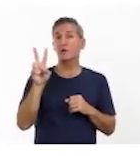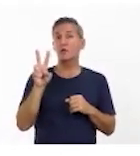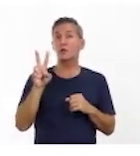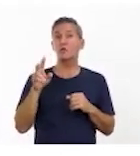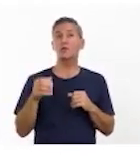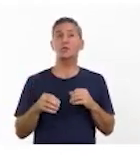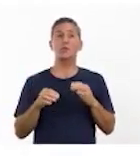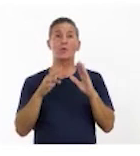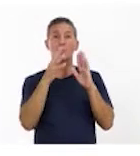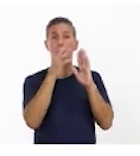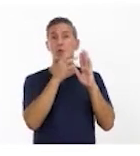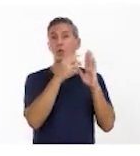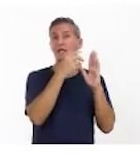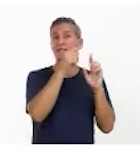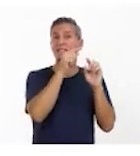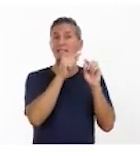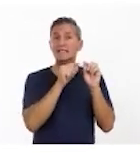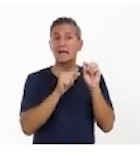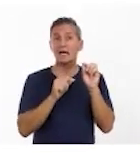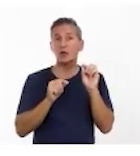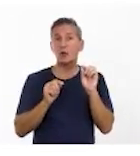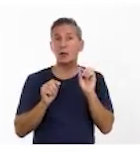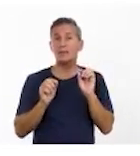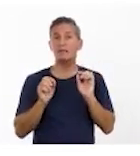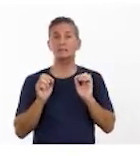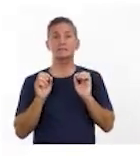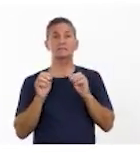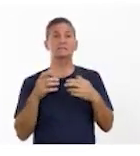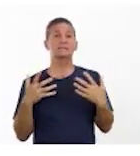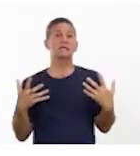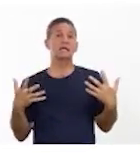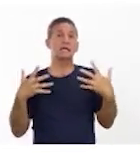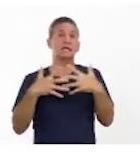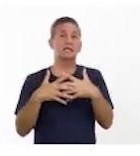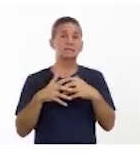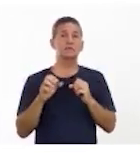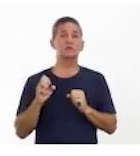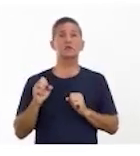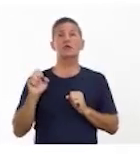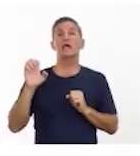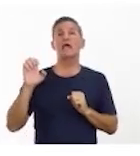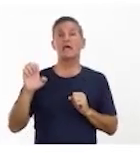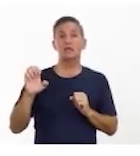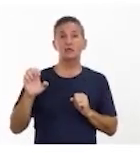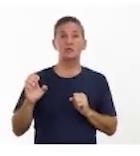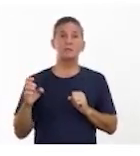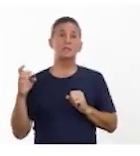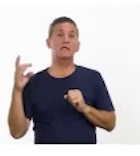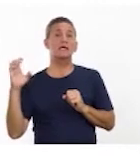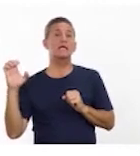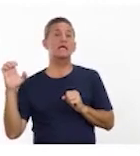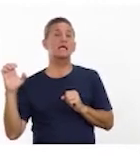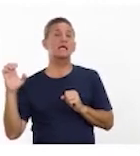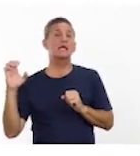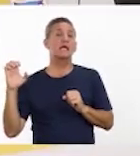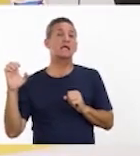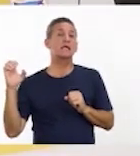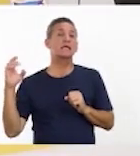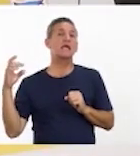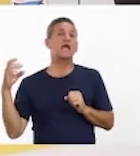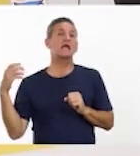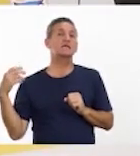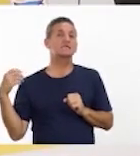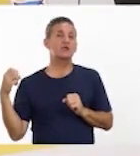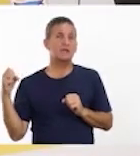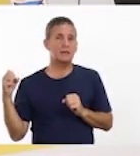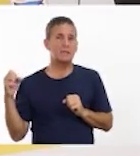los diagramas de las reacciones exotérmicas y endotérmicas, así como su interpretación correspondiente. Aquí lo único